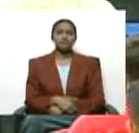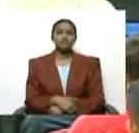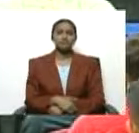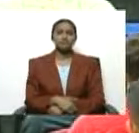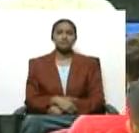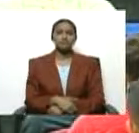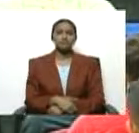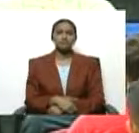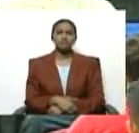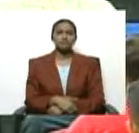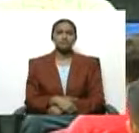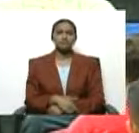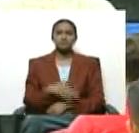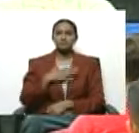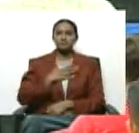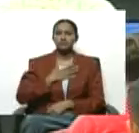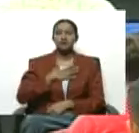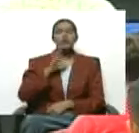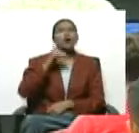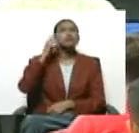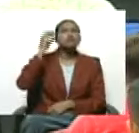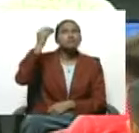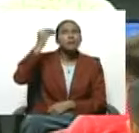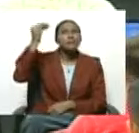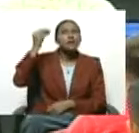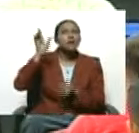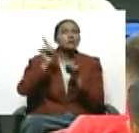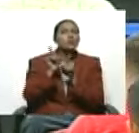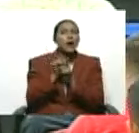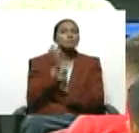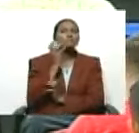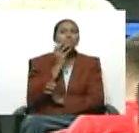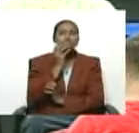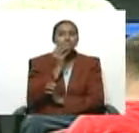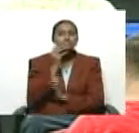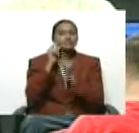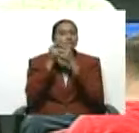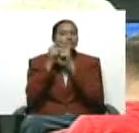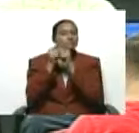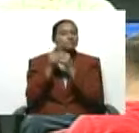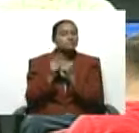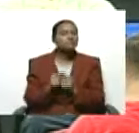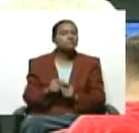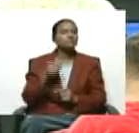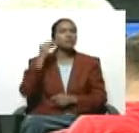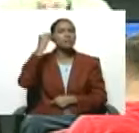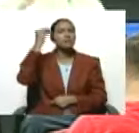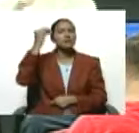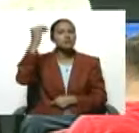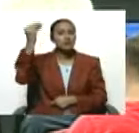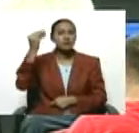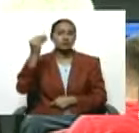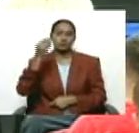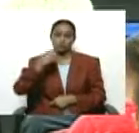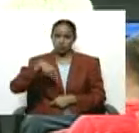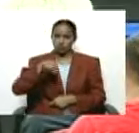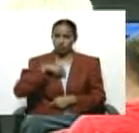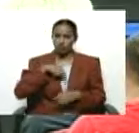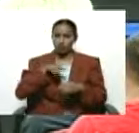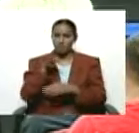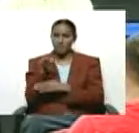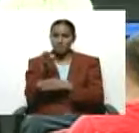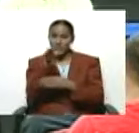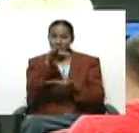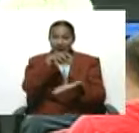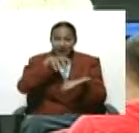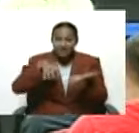yo uno sacando como cuenta, ¿no? Este despegue económico que tiene el país.